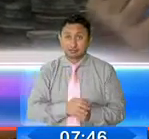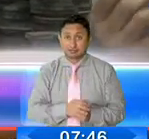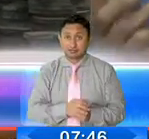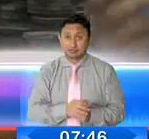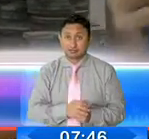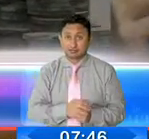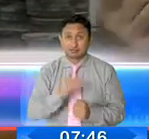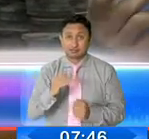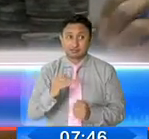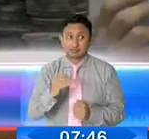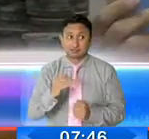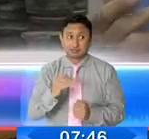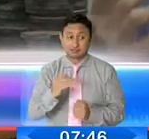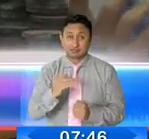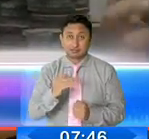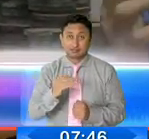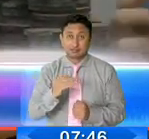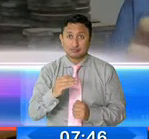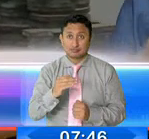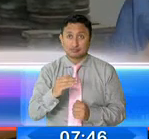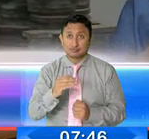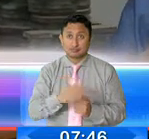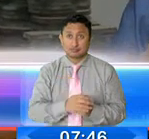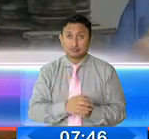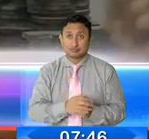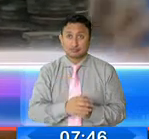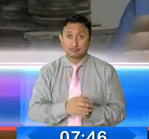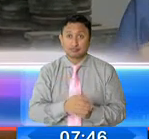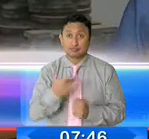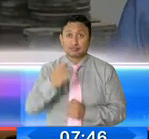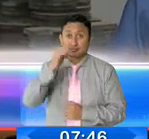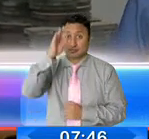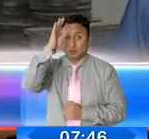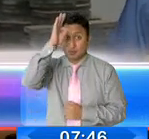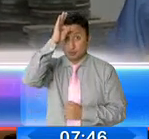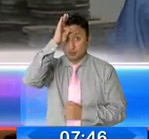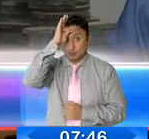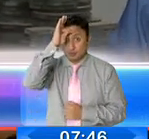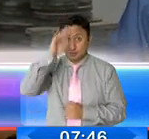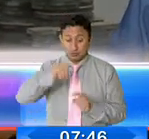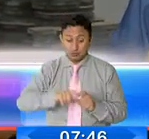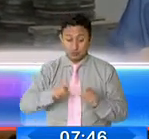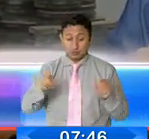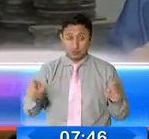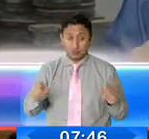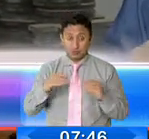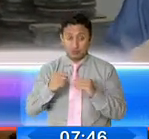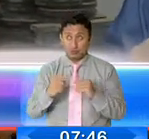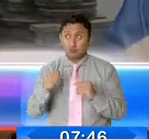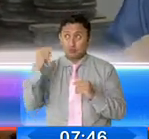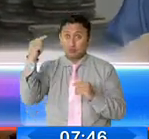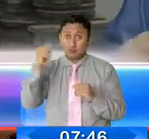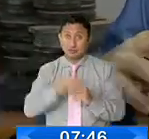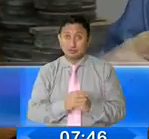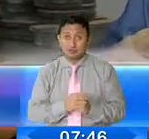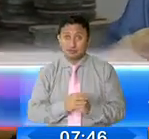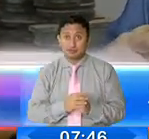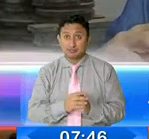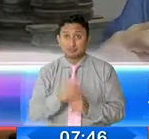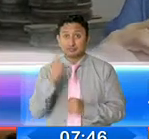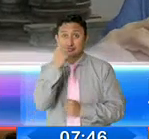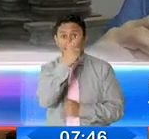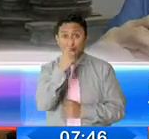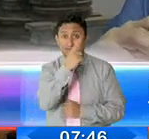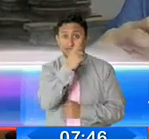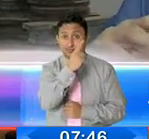Arribita de la Universidad de la Maternidad Isidro Ayora. Entonces, ella es la que está en el